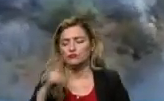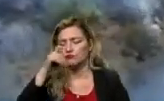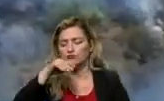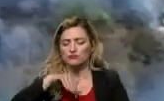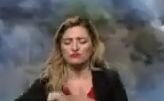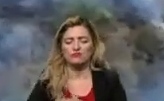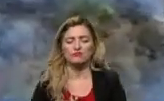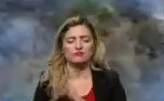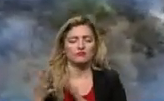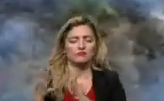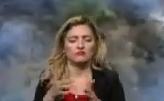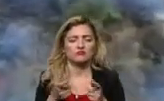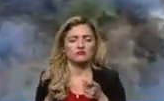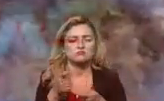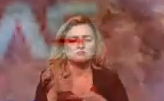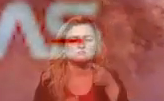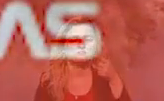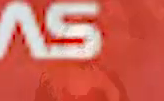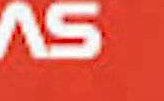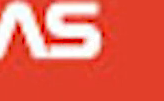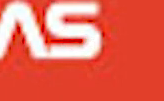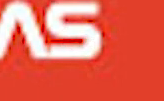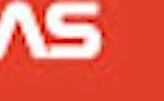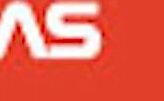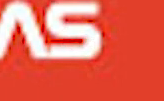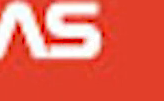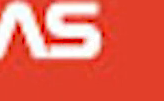incendio no ha podido ser controlado